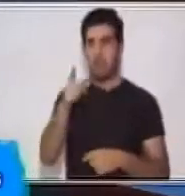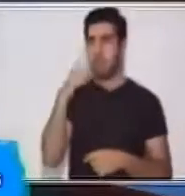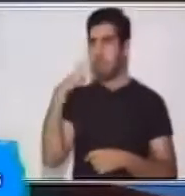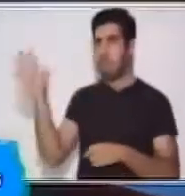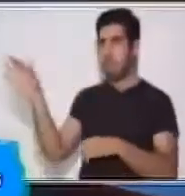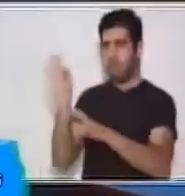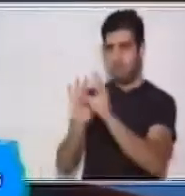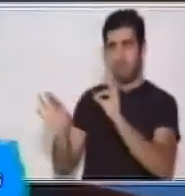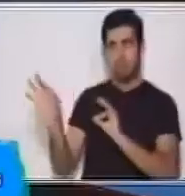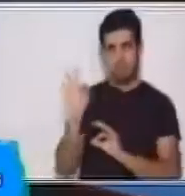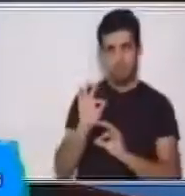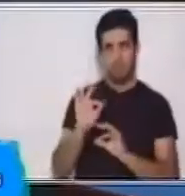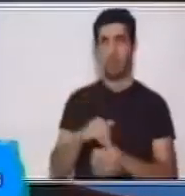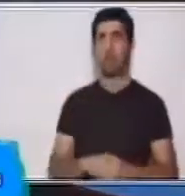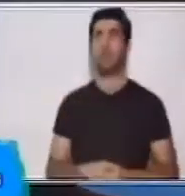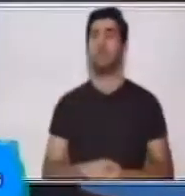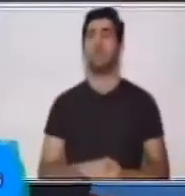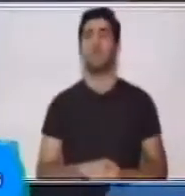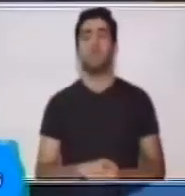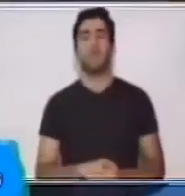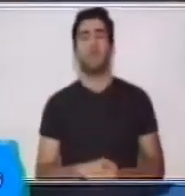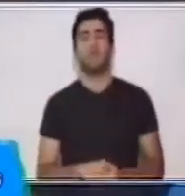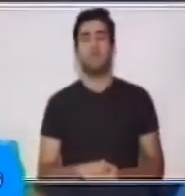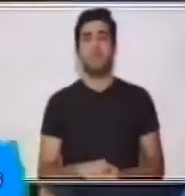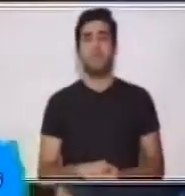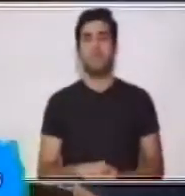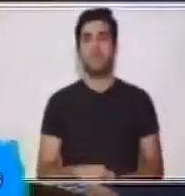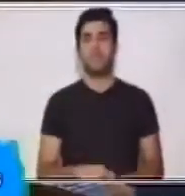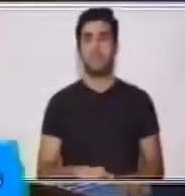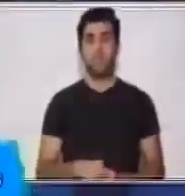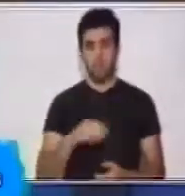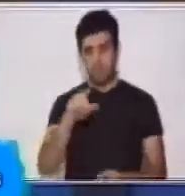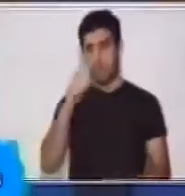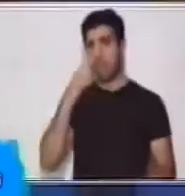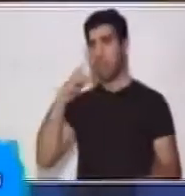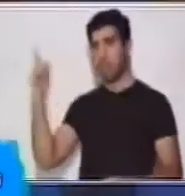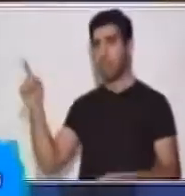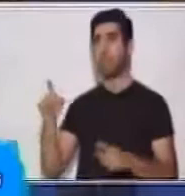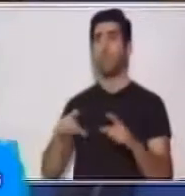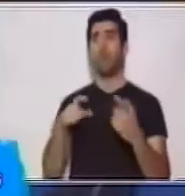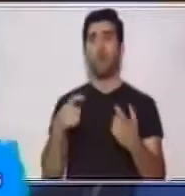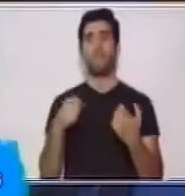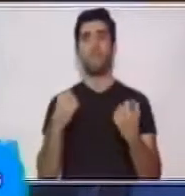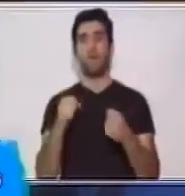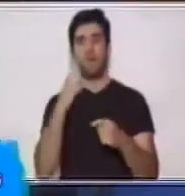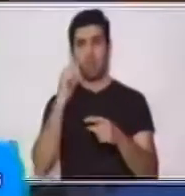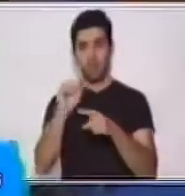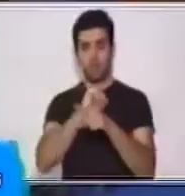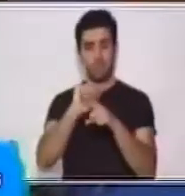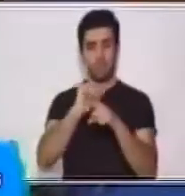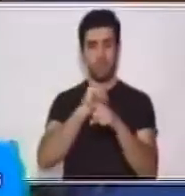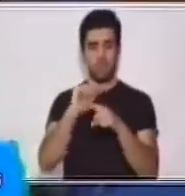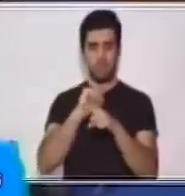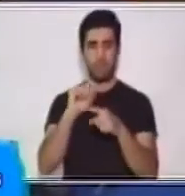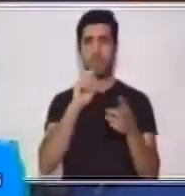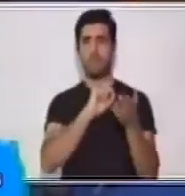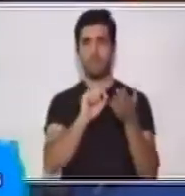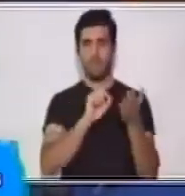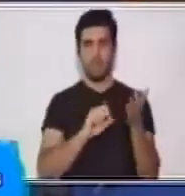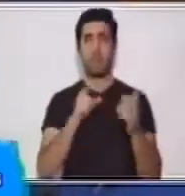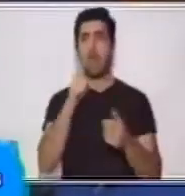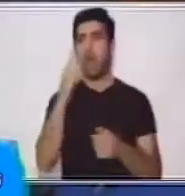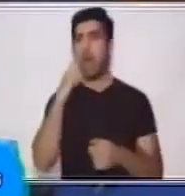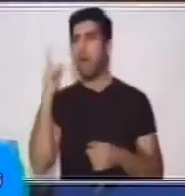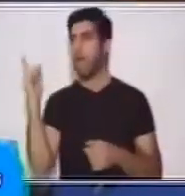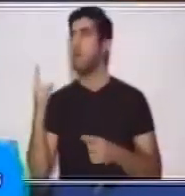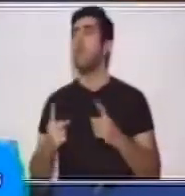el opuesto. Vamos entonces a hacer nuestros ejercicios y recordemos de que tengo que estar viendo cuáles son